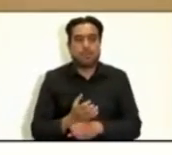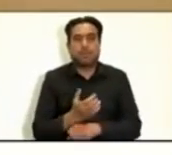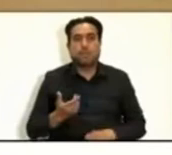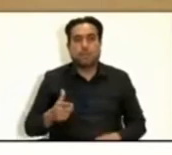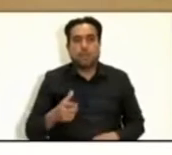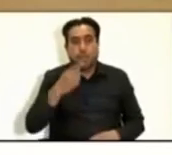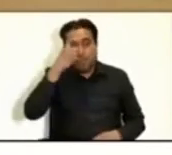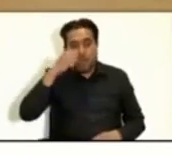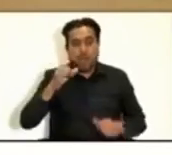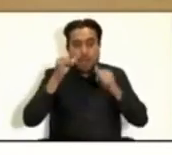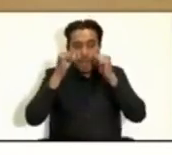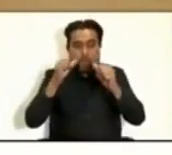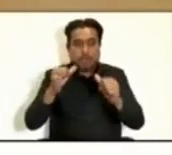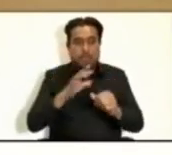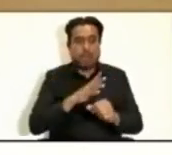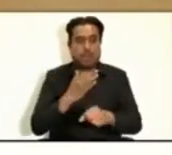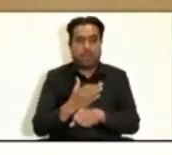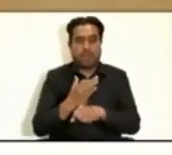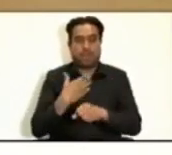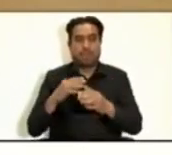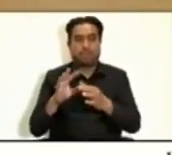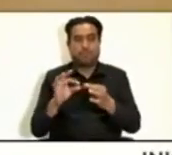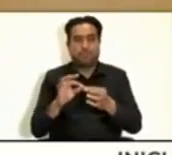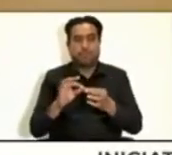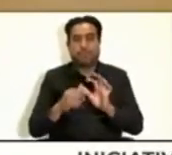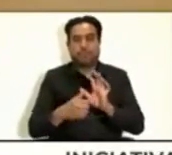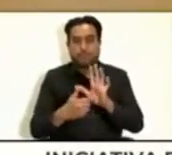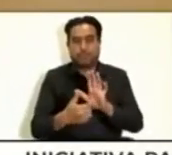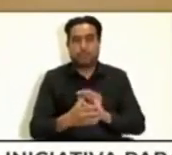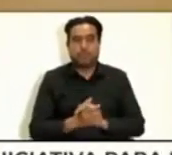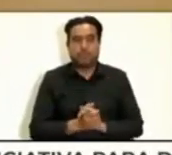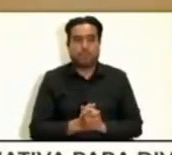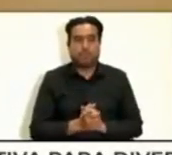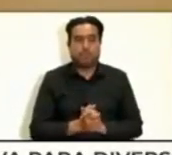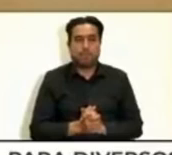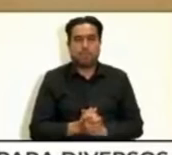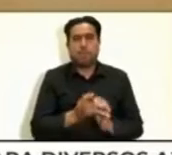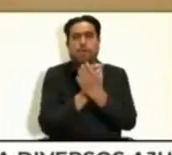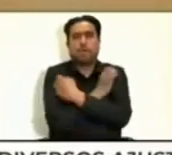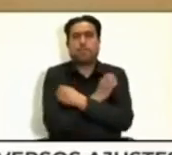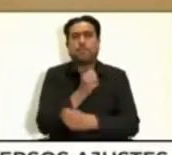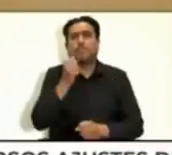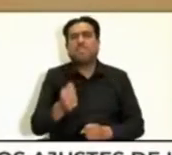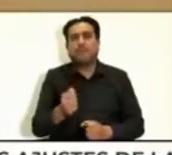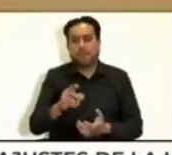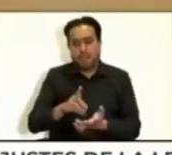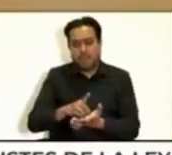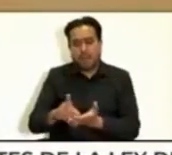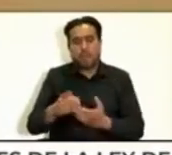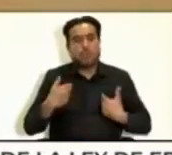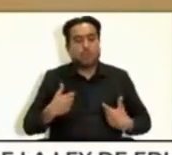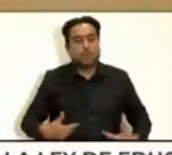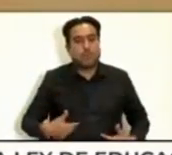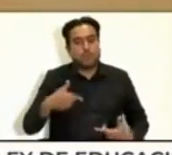en atención a la siguiente exposición de motivos la educación es un derecho humano que permite el